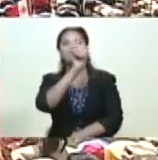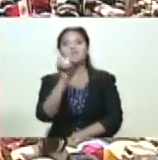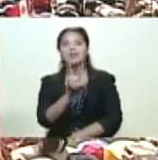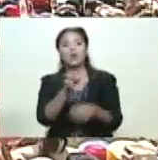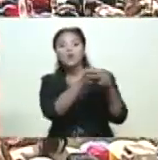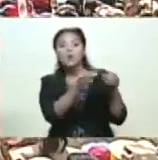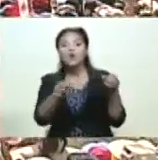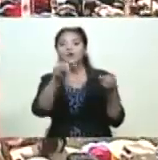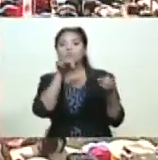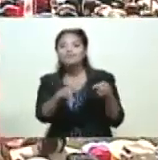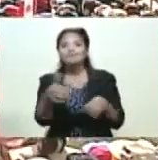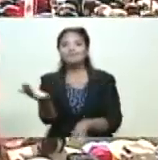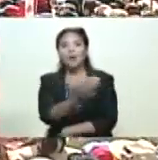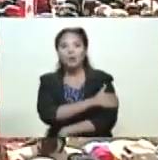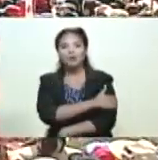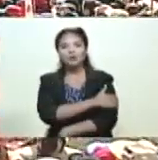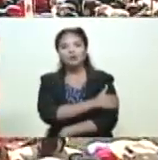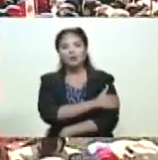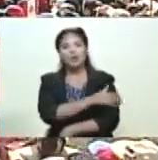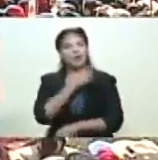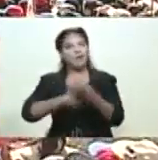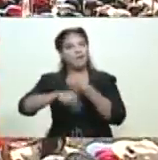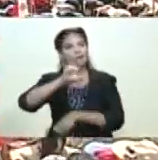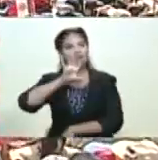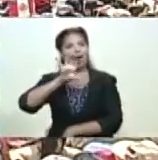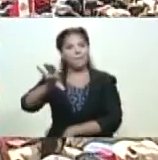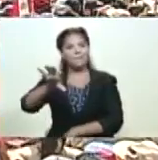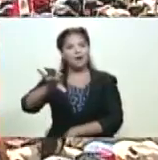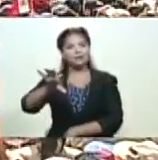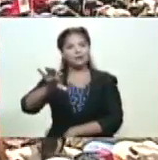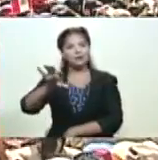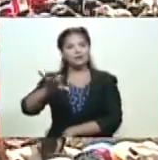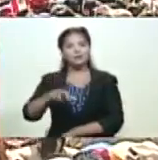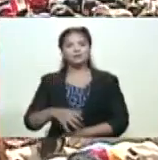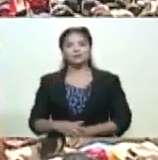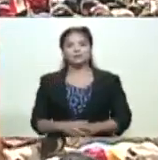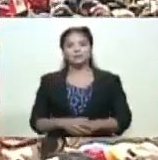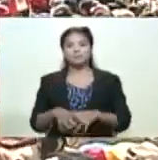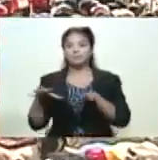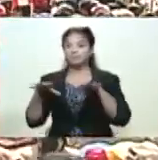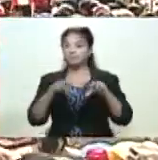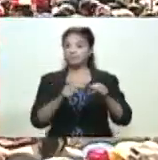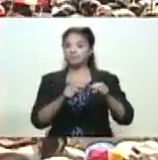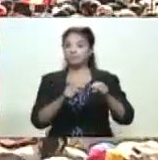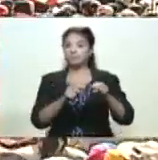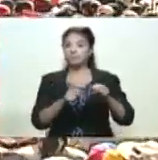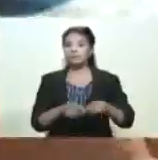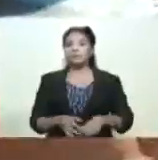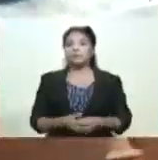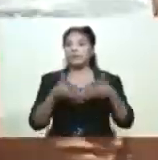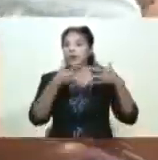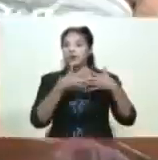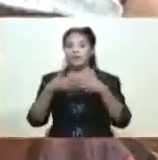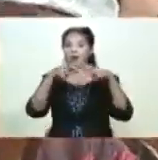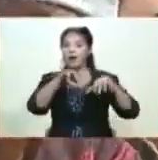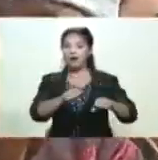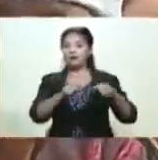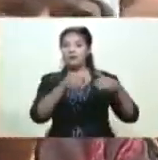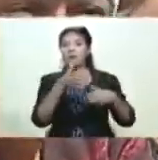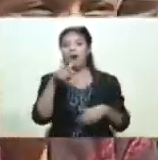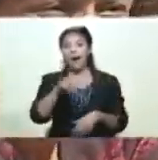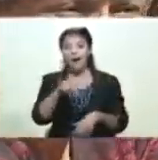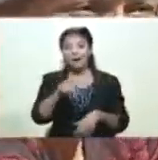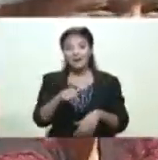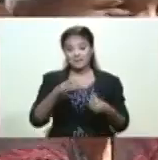venezolana, la derecha apátrida. Es la quinta columna del imperialismo norteamericano en